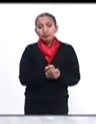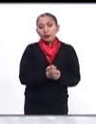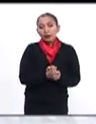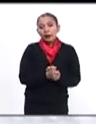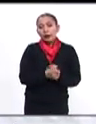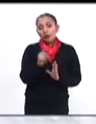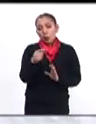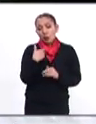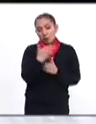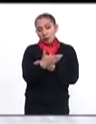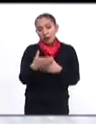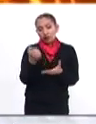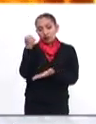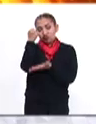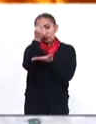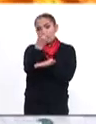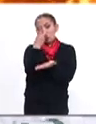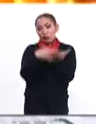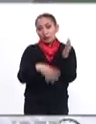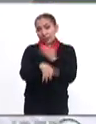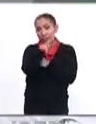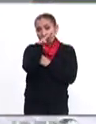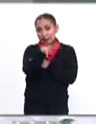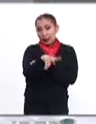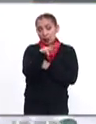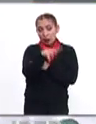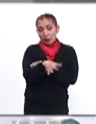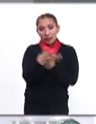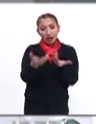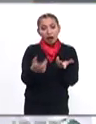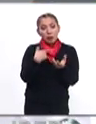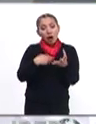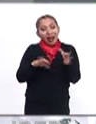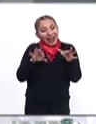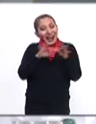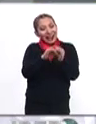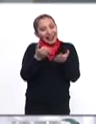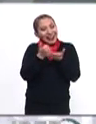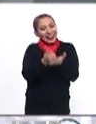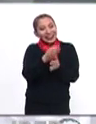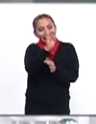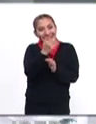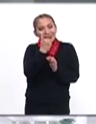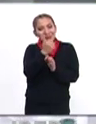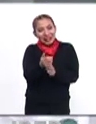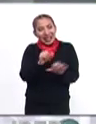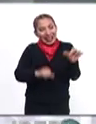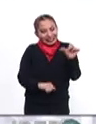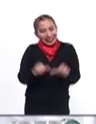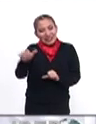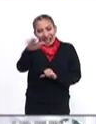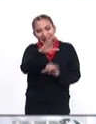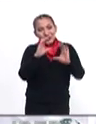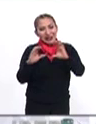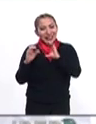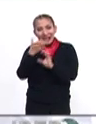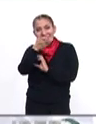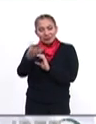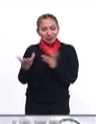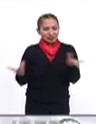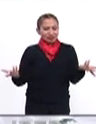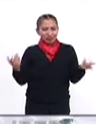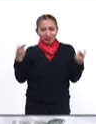donde un paquete presupuestal 2019, en vez de sumar un porcentaje importante a las acciones ambientales,